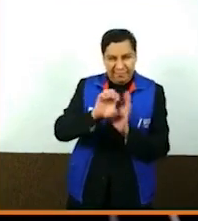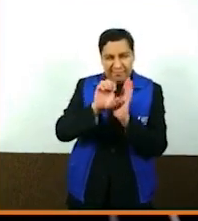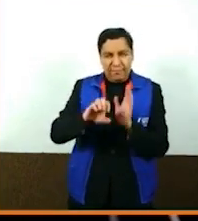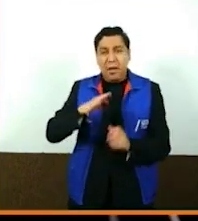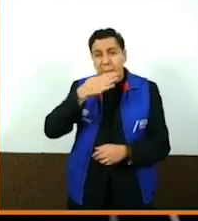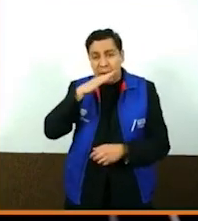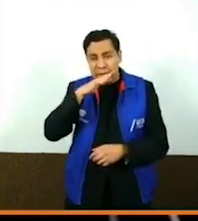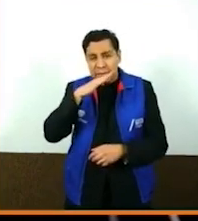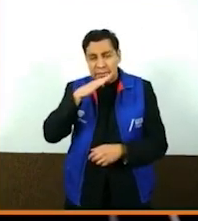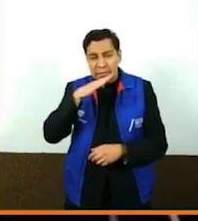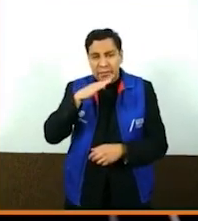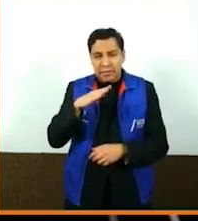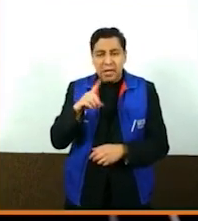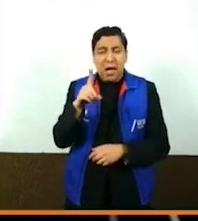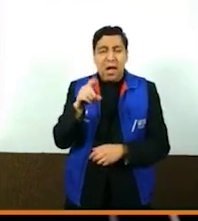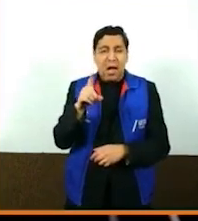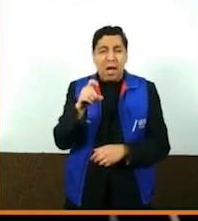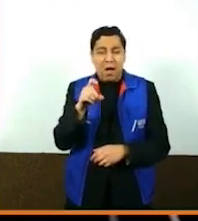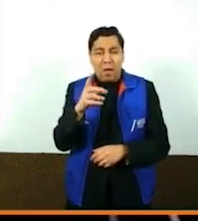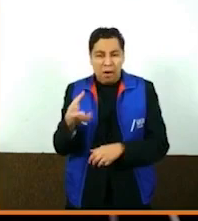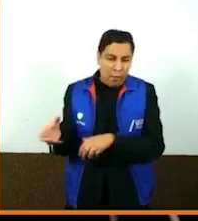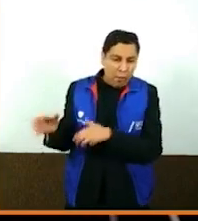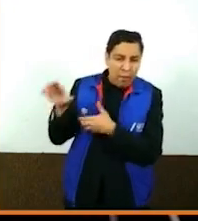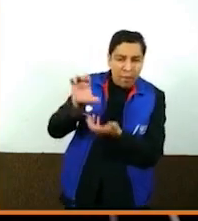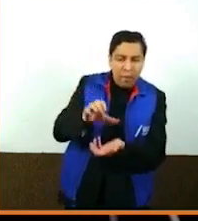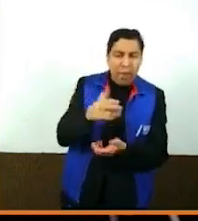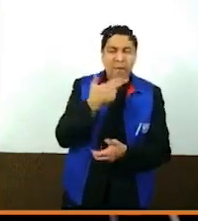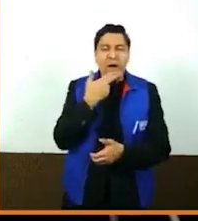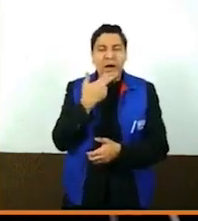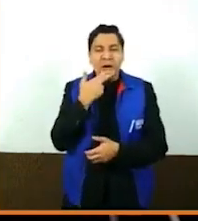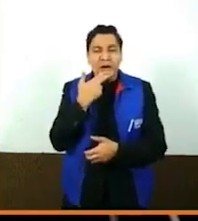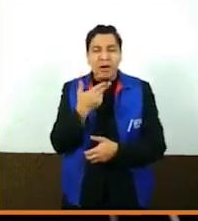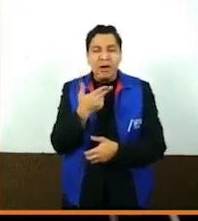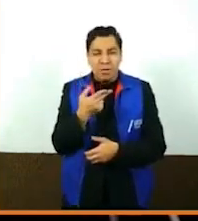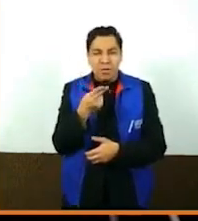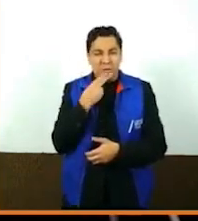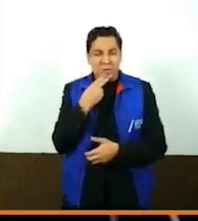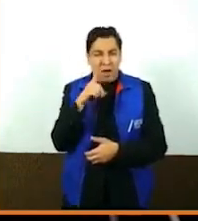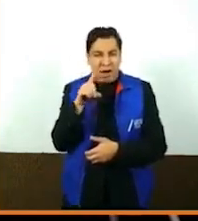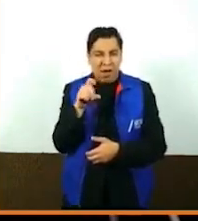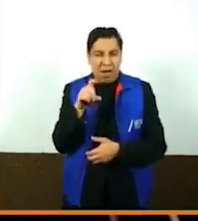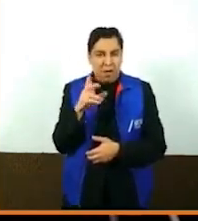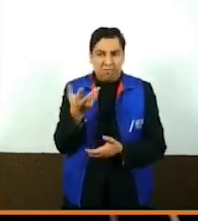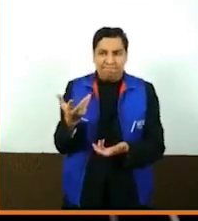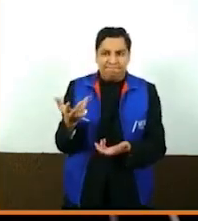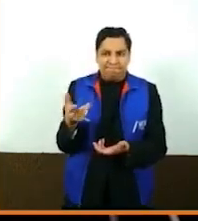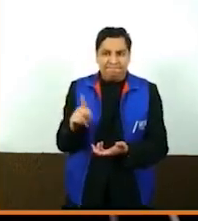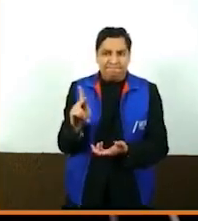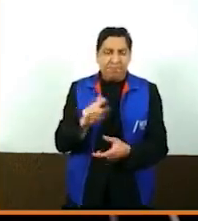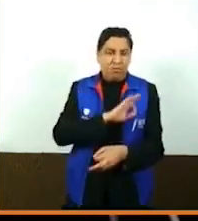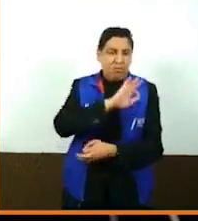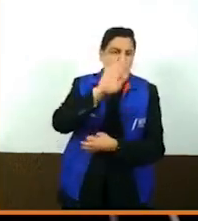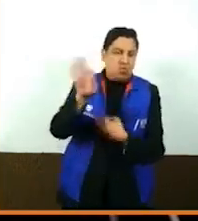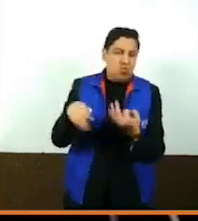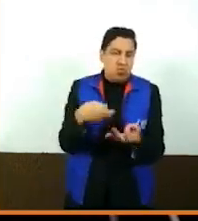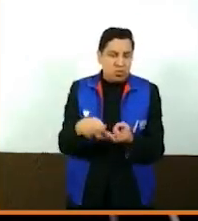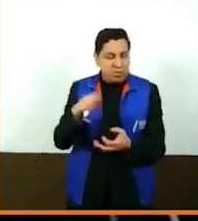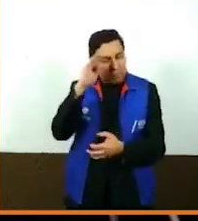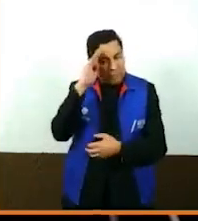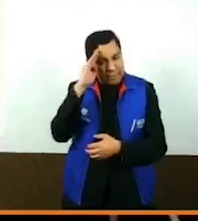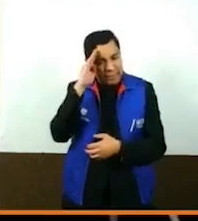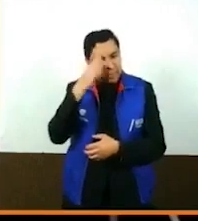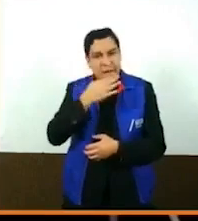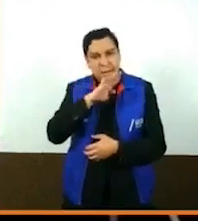un agricultor el no usar agua es una maravilla, es una gran noticia, porque le cuesta. Pero para todos nosotros, que